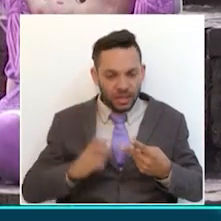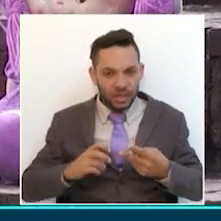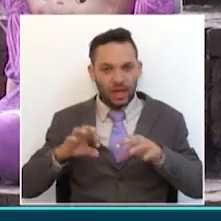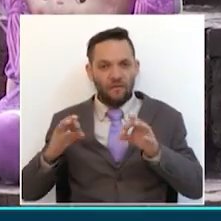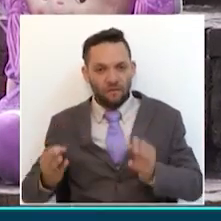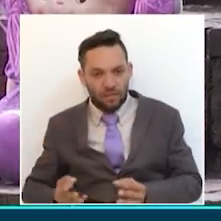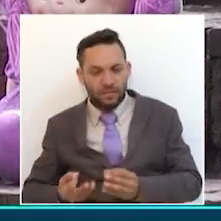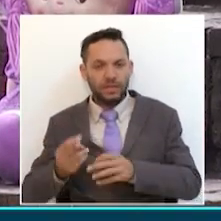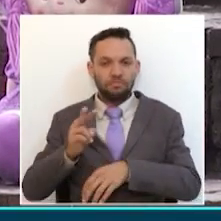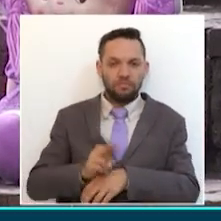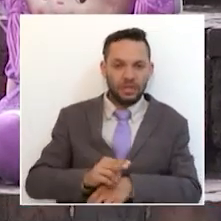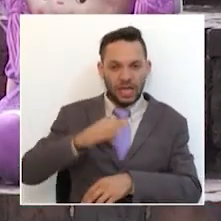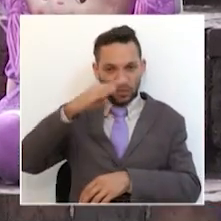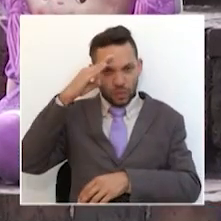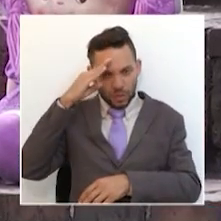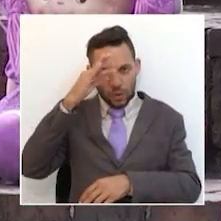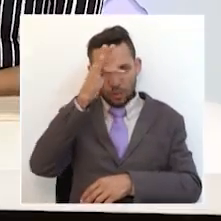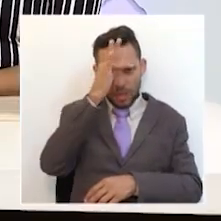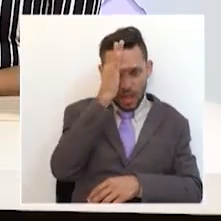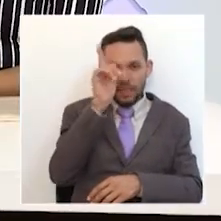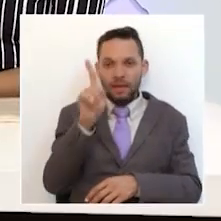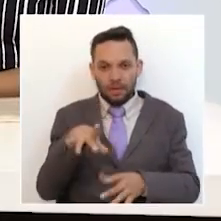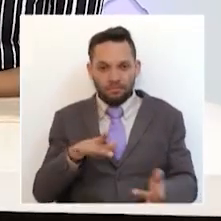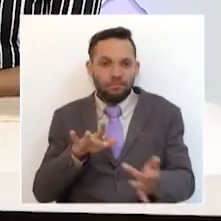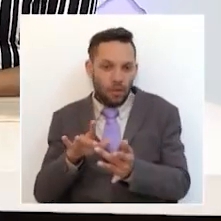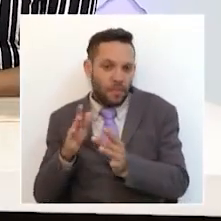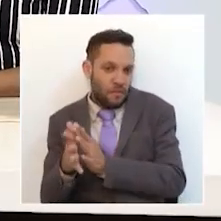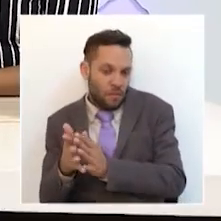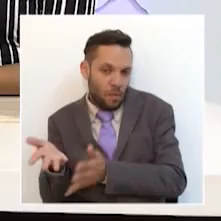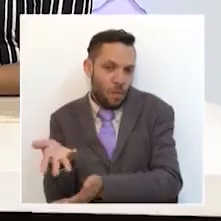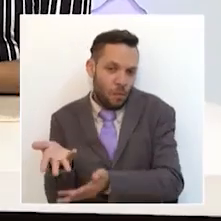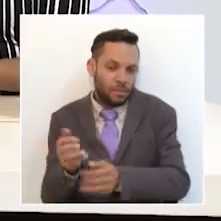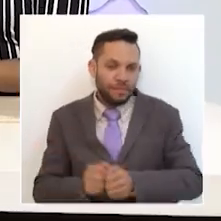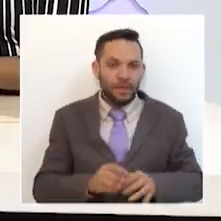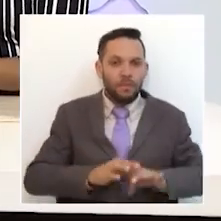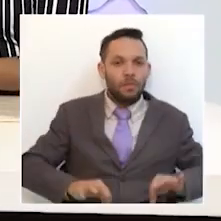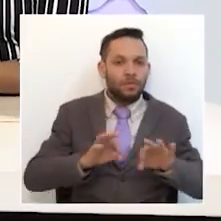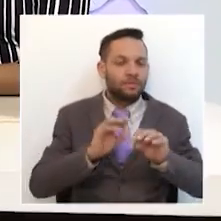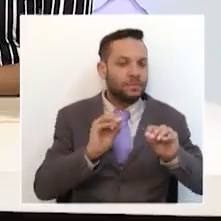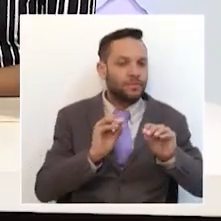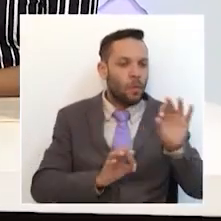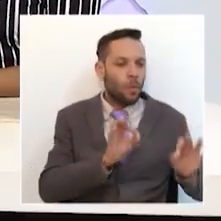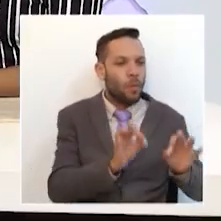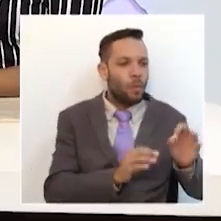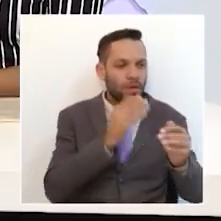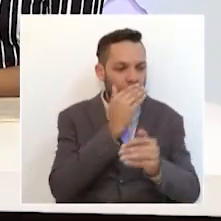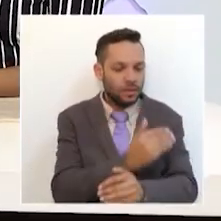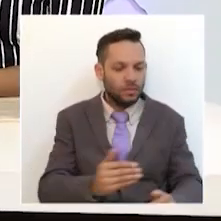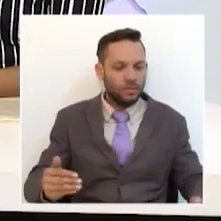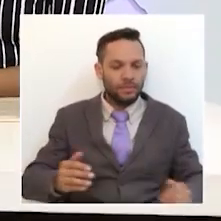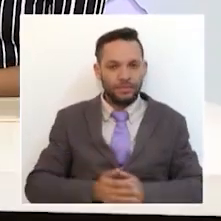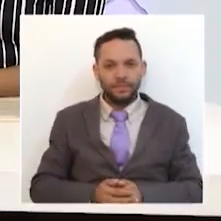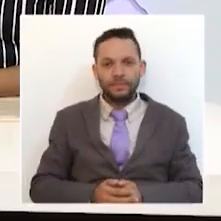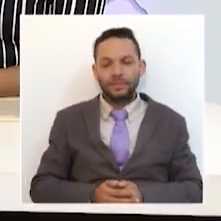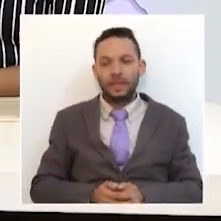familia, estaciones de policía, clínicas y hospitales. Un particular llamado para proteger a todos los niños y niñas de nuestro país. Así es, Daniela